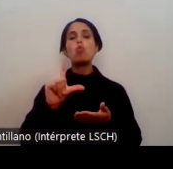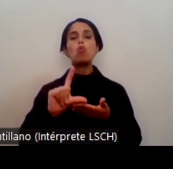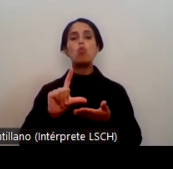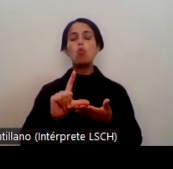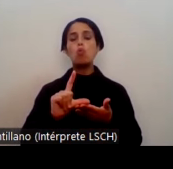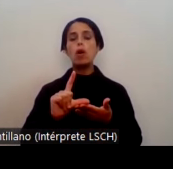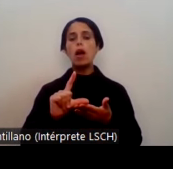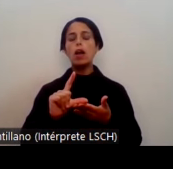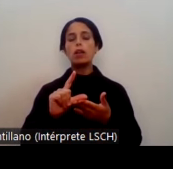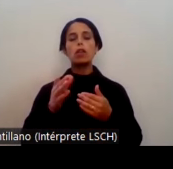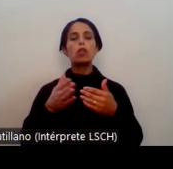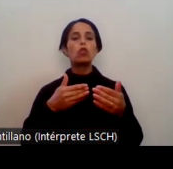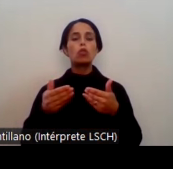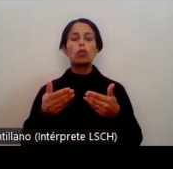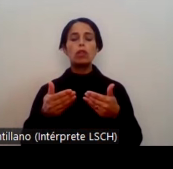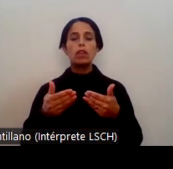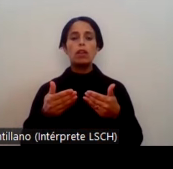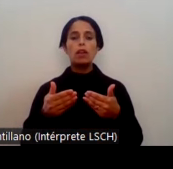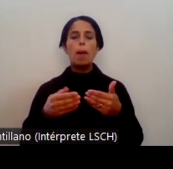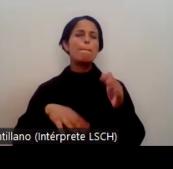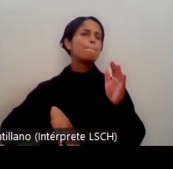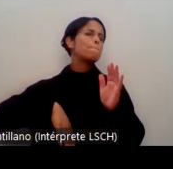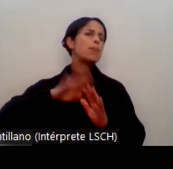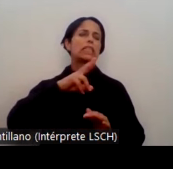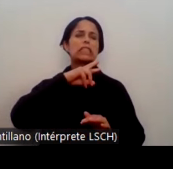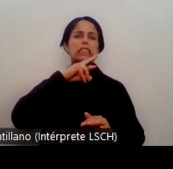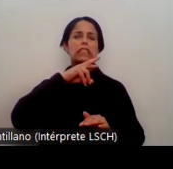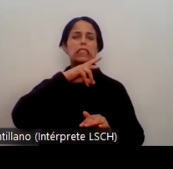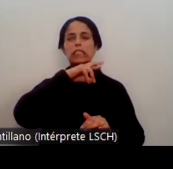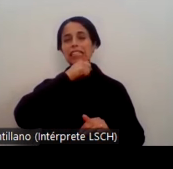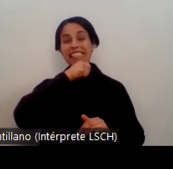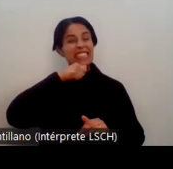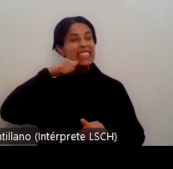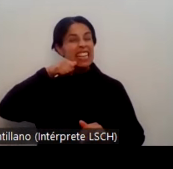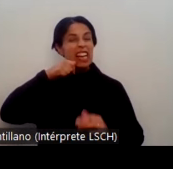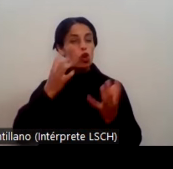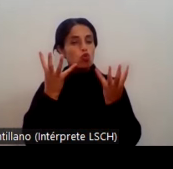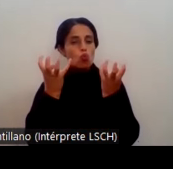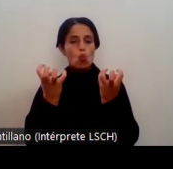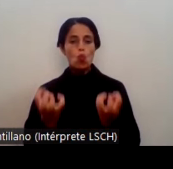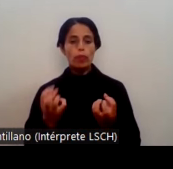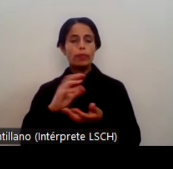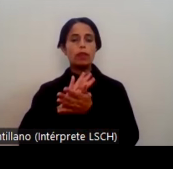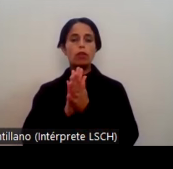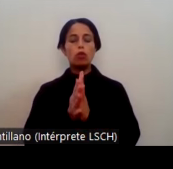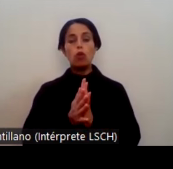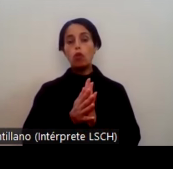el punto, es el lugar más desértico del planeta, el, el desierto de